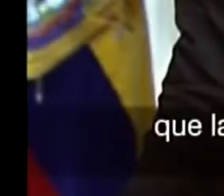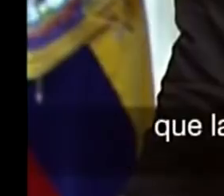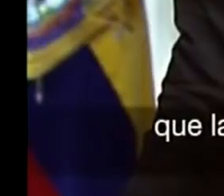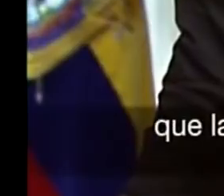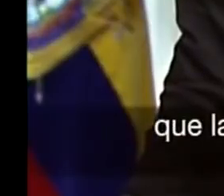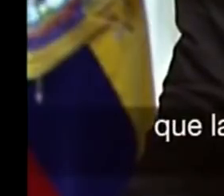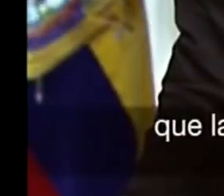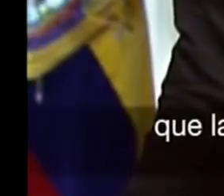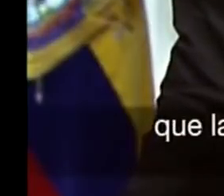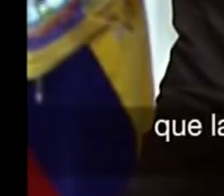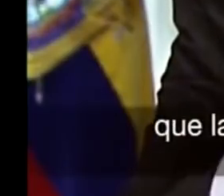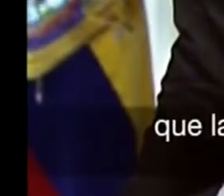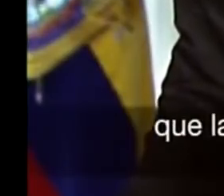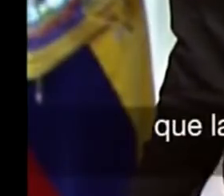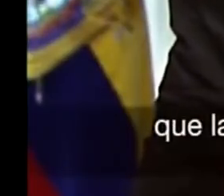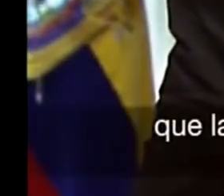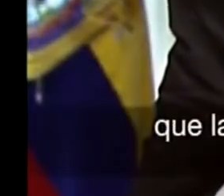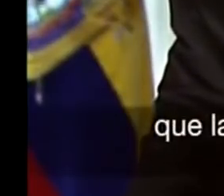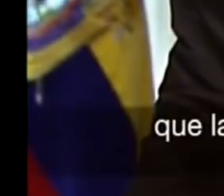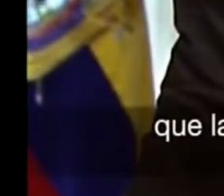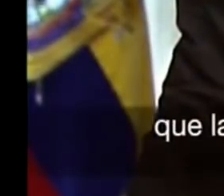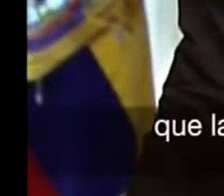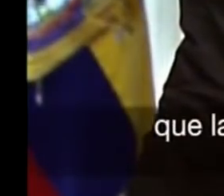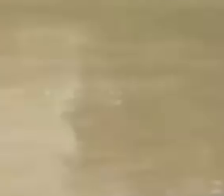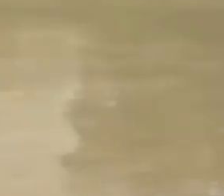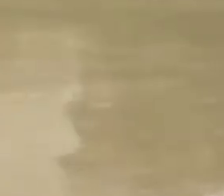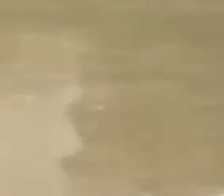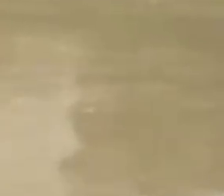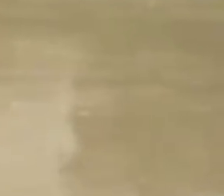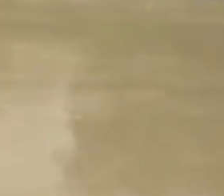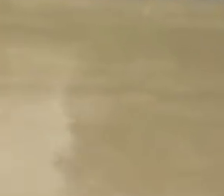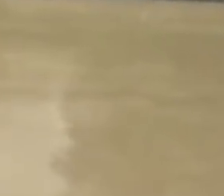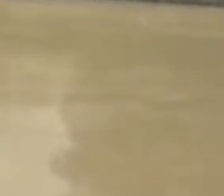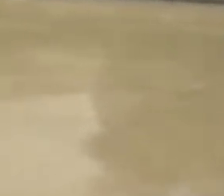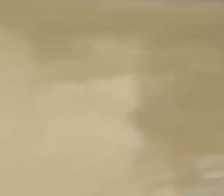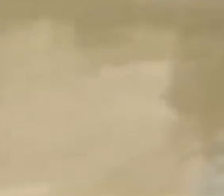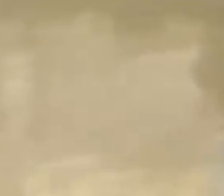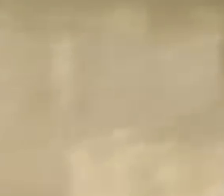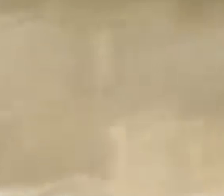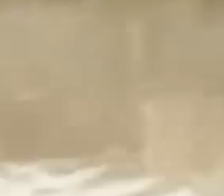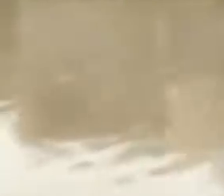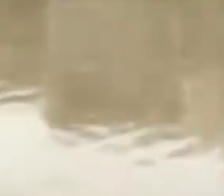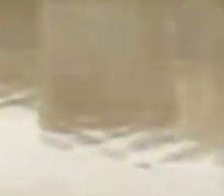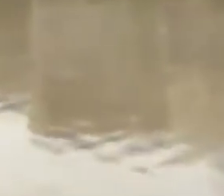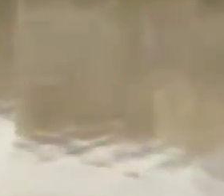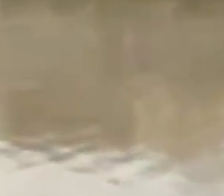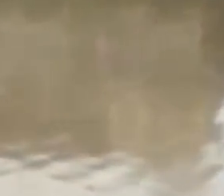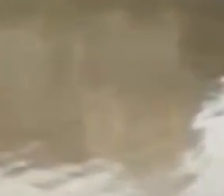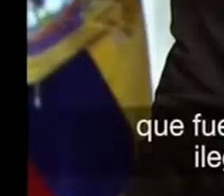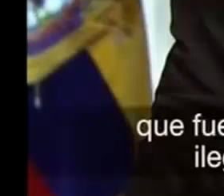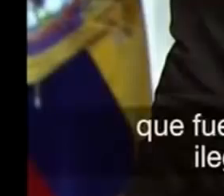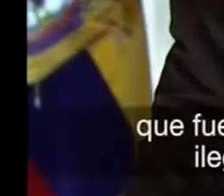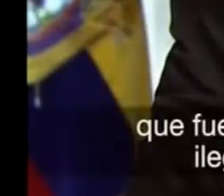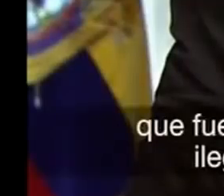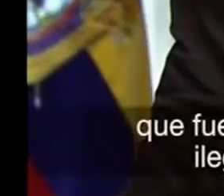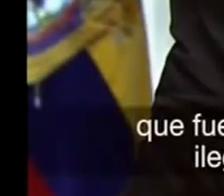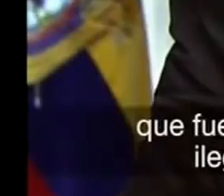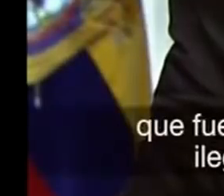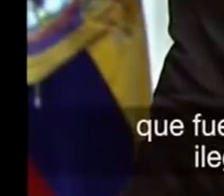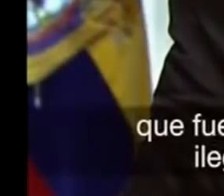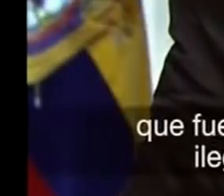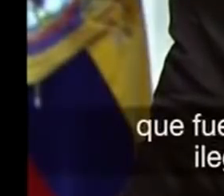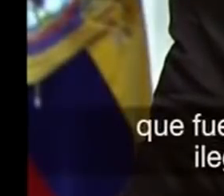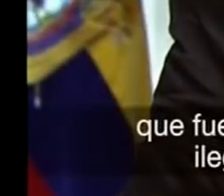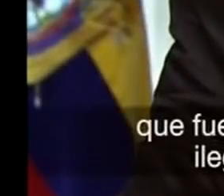permitir que las acciones del crimen organizado quebranten esa paz. Asimismo, abordó la situación de los tres periodistas secuestrados desde